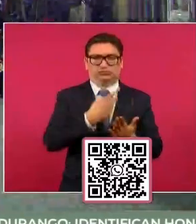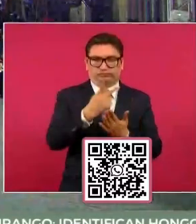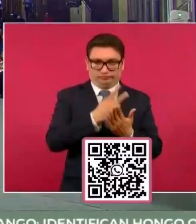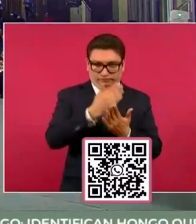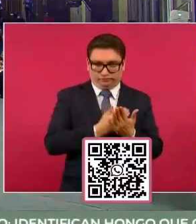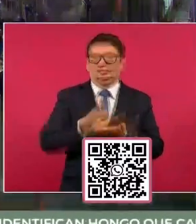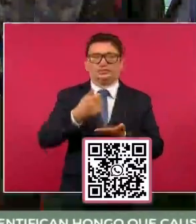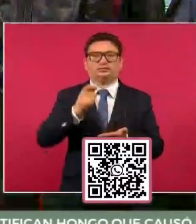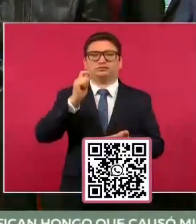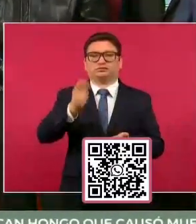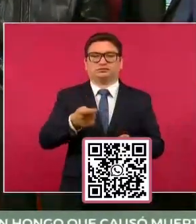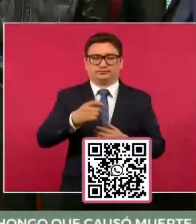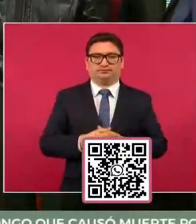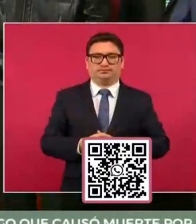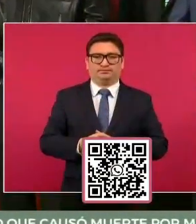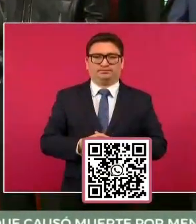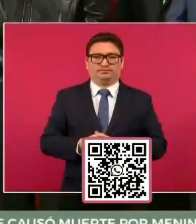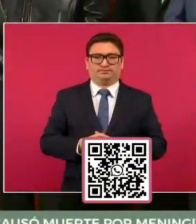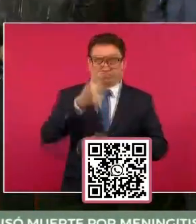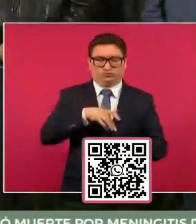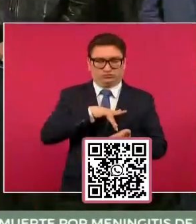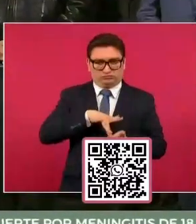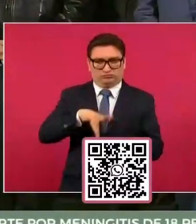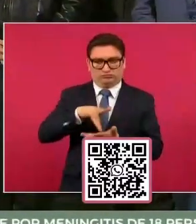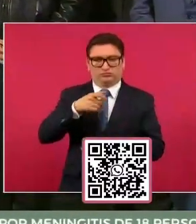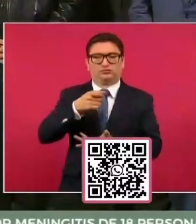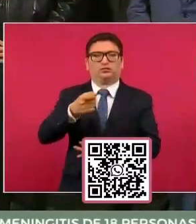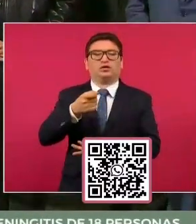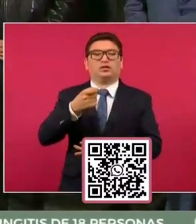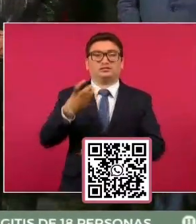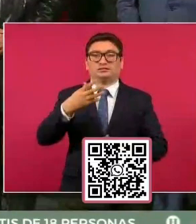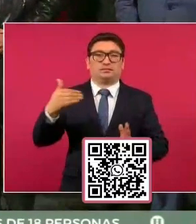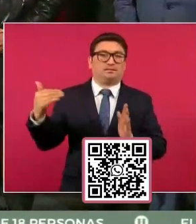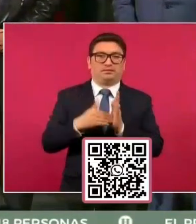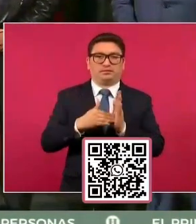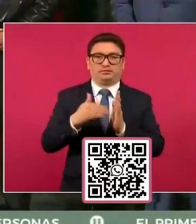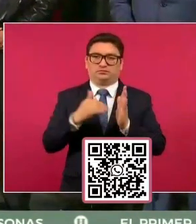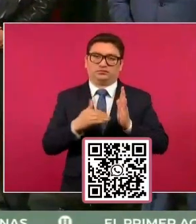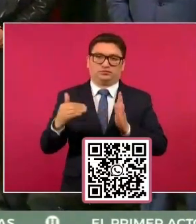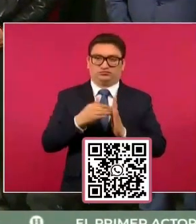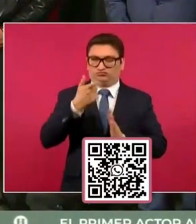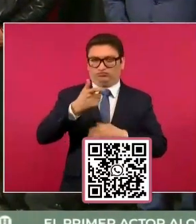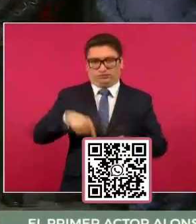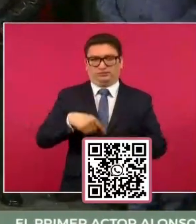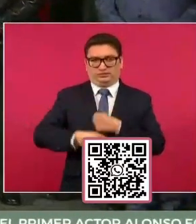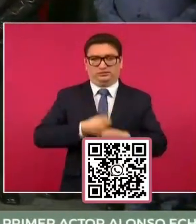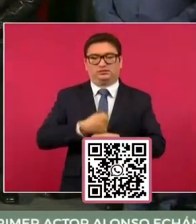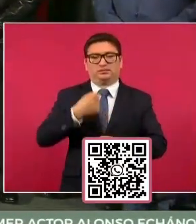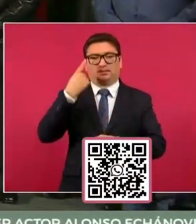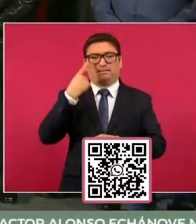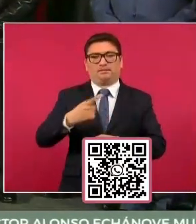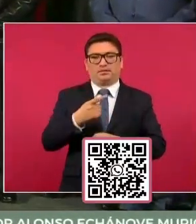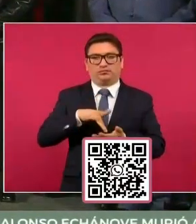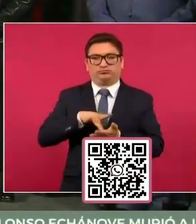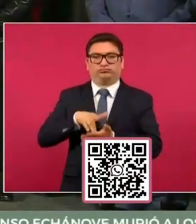que significa destinar un subsidio de más de 300 mil millones de pesos este año para que no